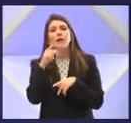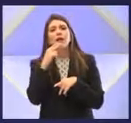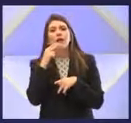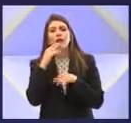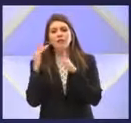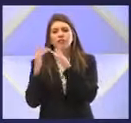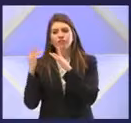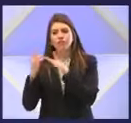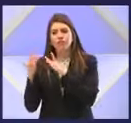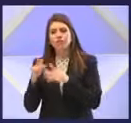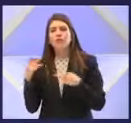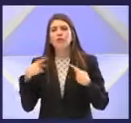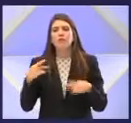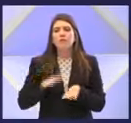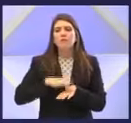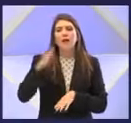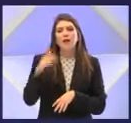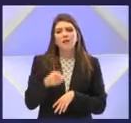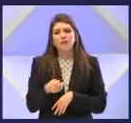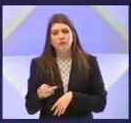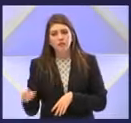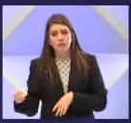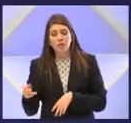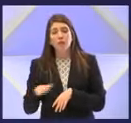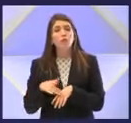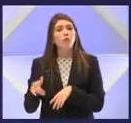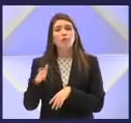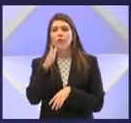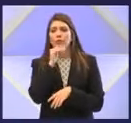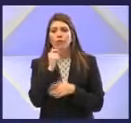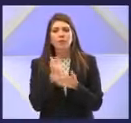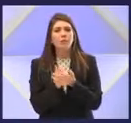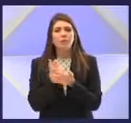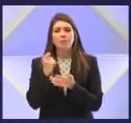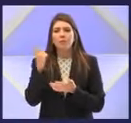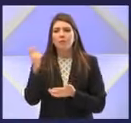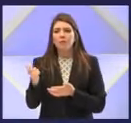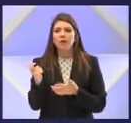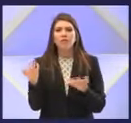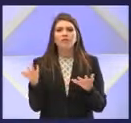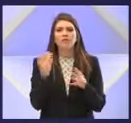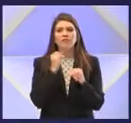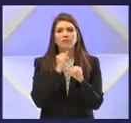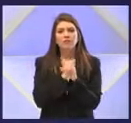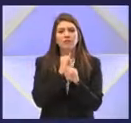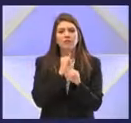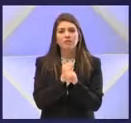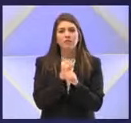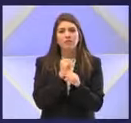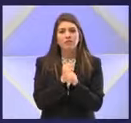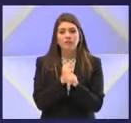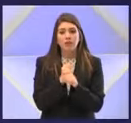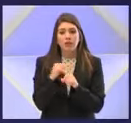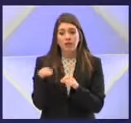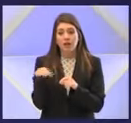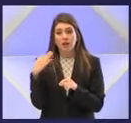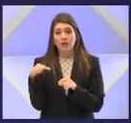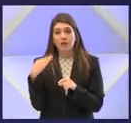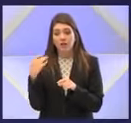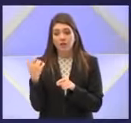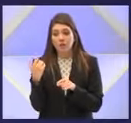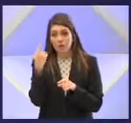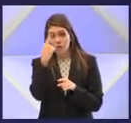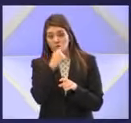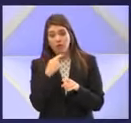más remotos porque no pueden pagar un internet de 14 pesos la hora